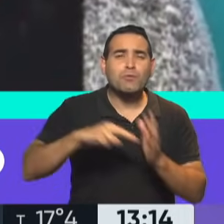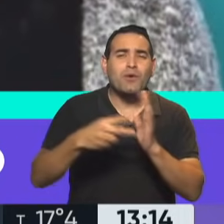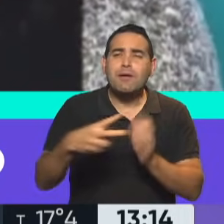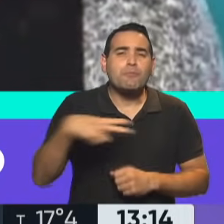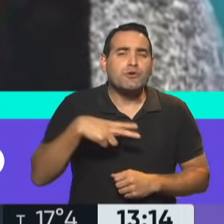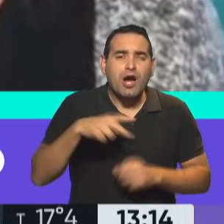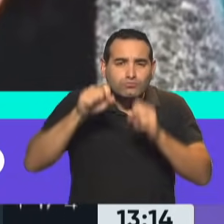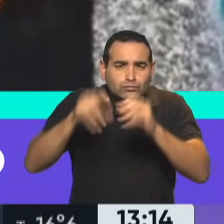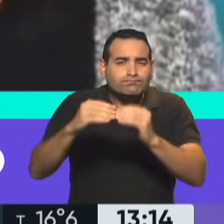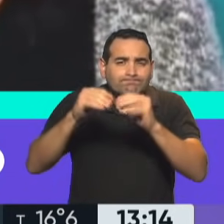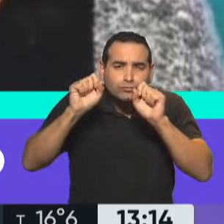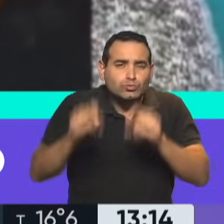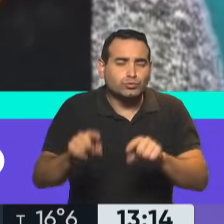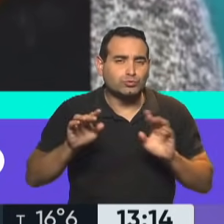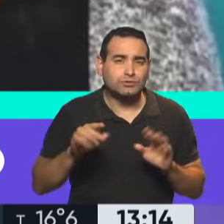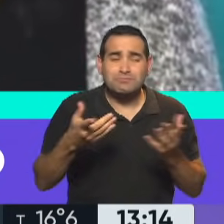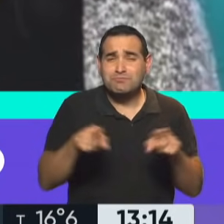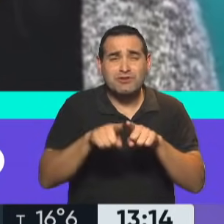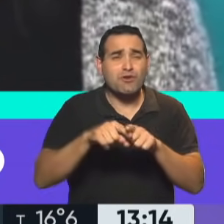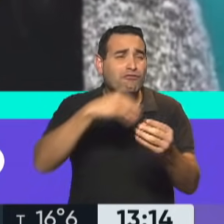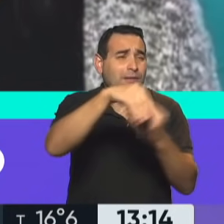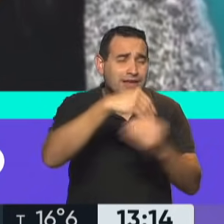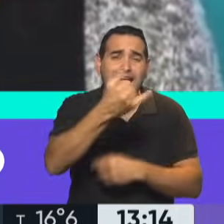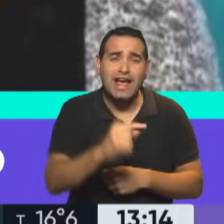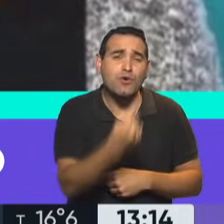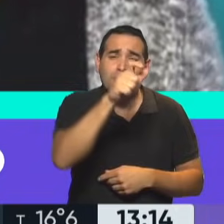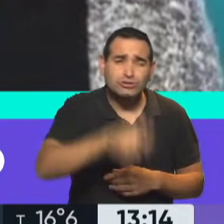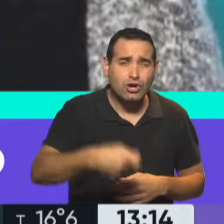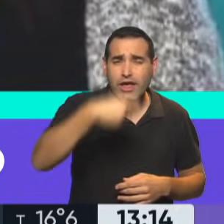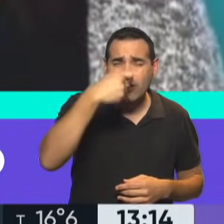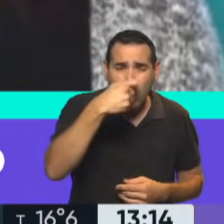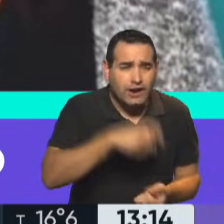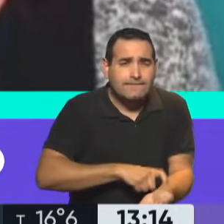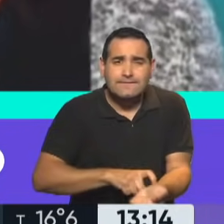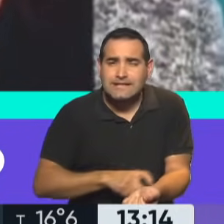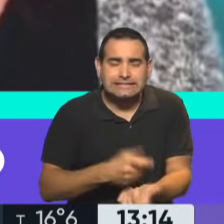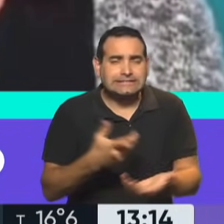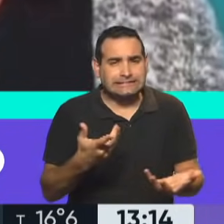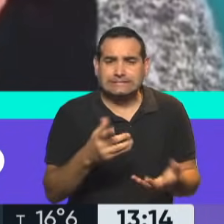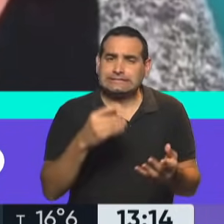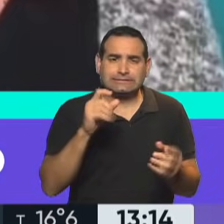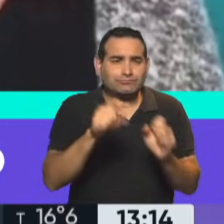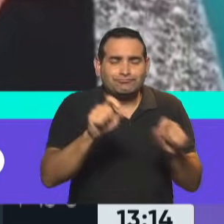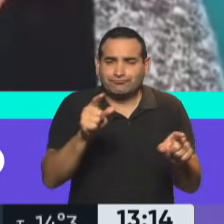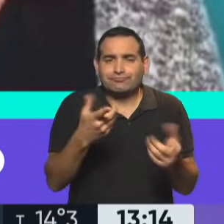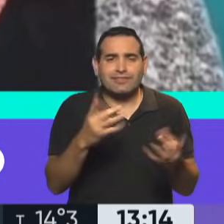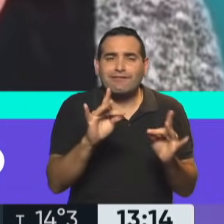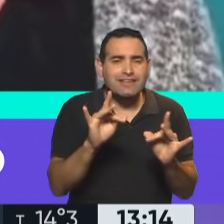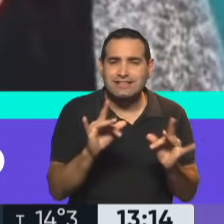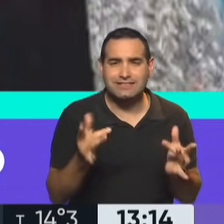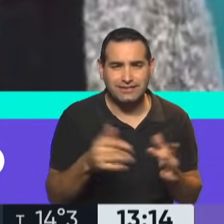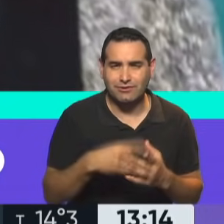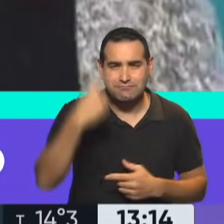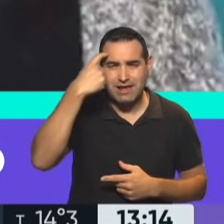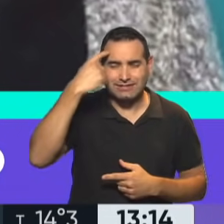más inmediato. Como en cualquier familia donde hay un caso de adicción o de complicaciones que tienen que ver con el aparato